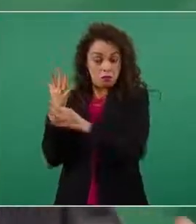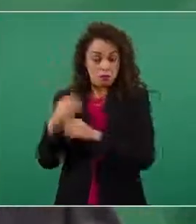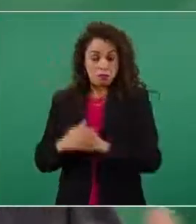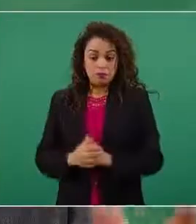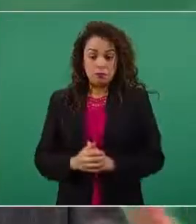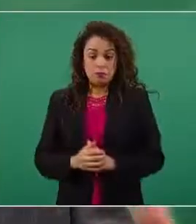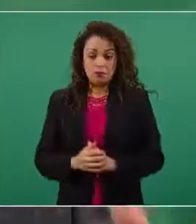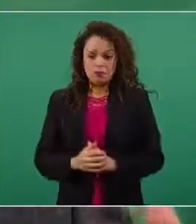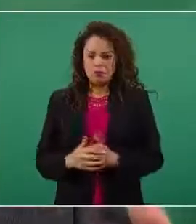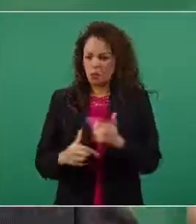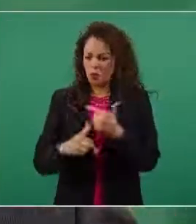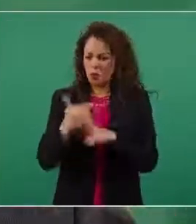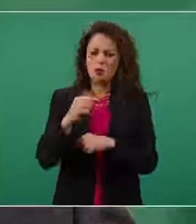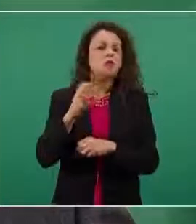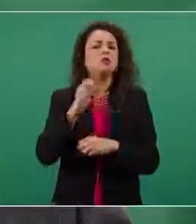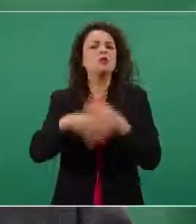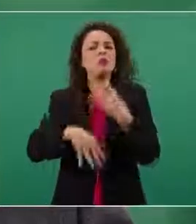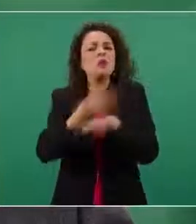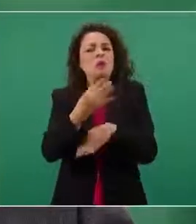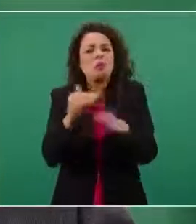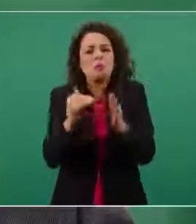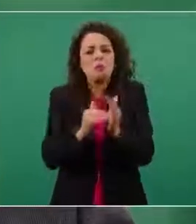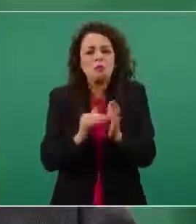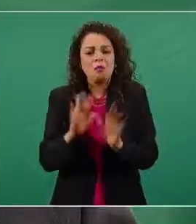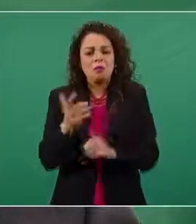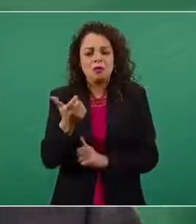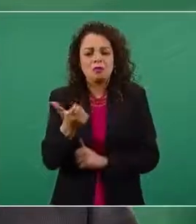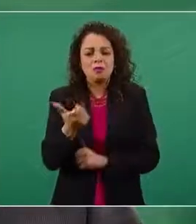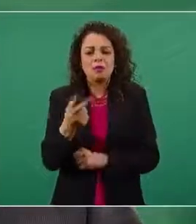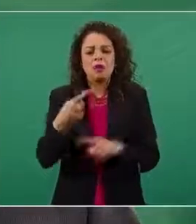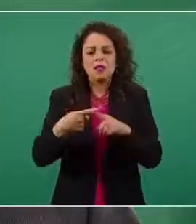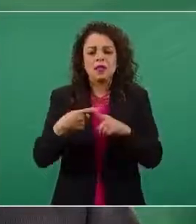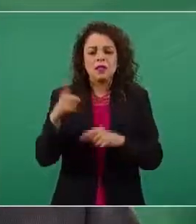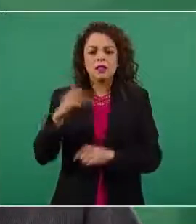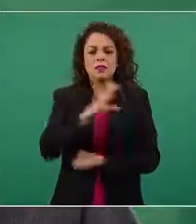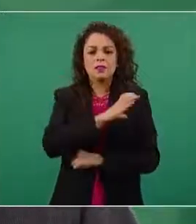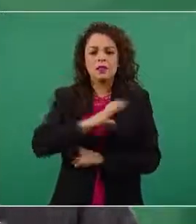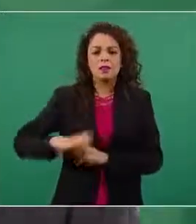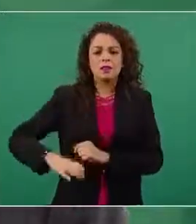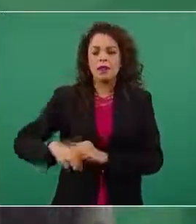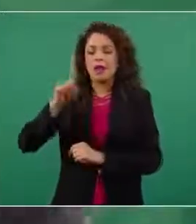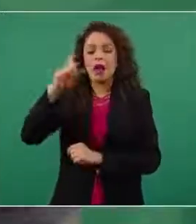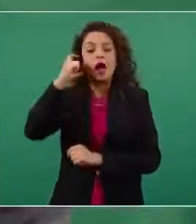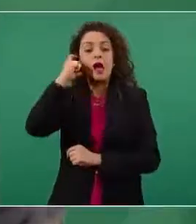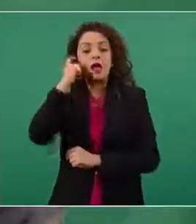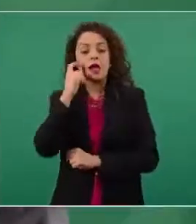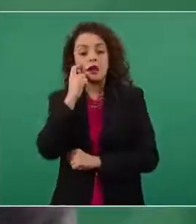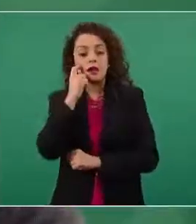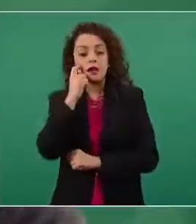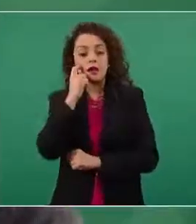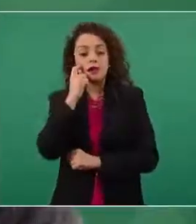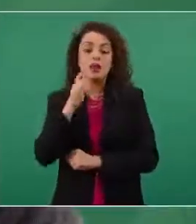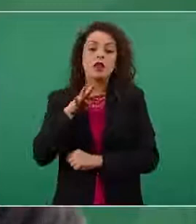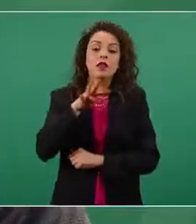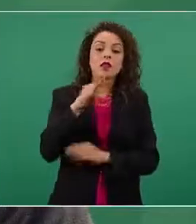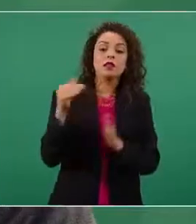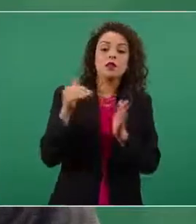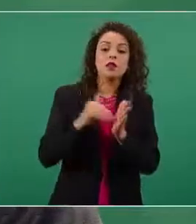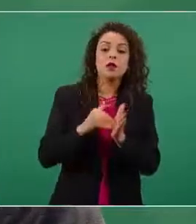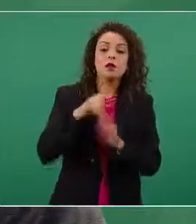12 o 14 mil pesos el candidato de Guerrero, 19 mil pesos el candidato de